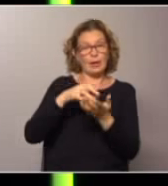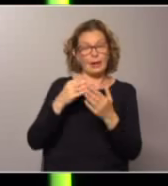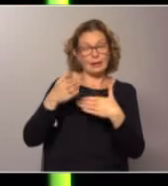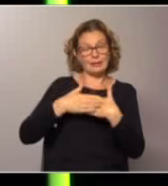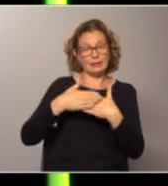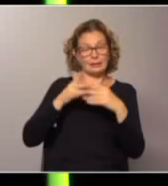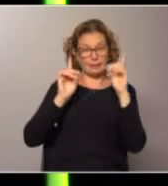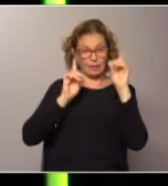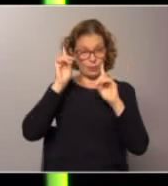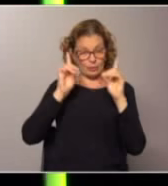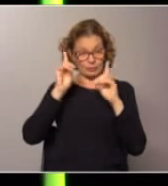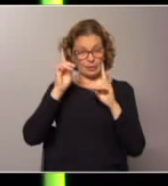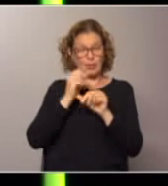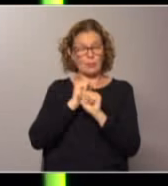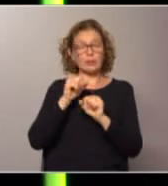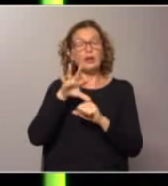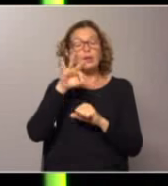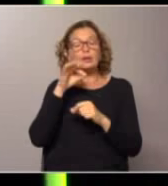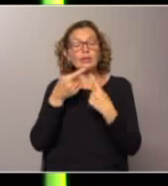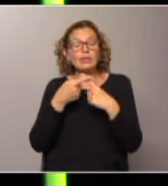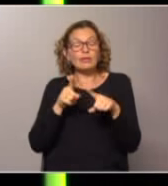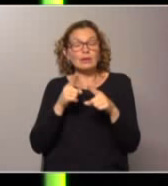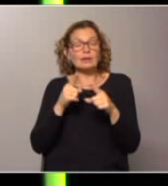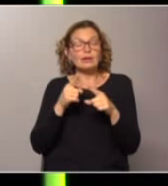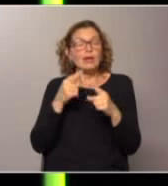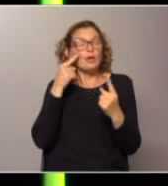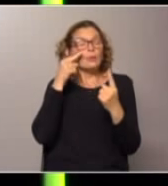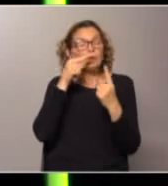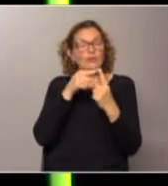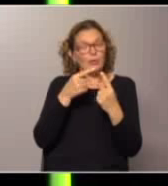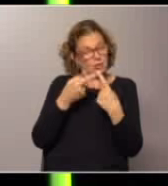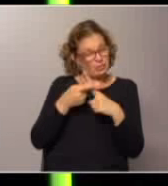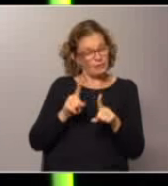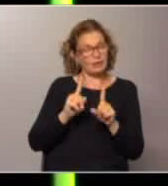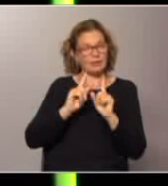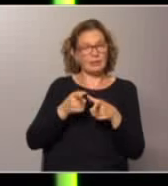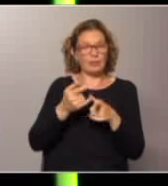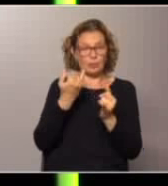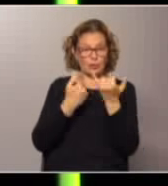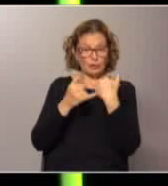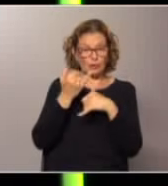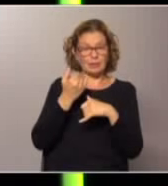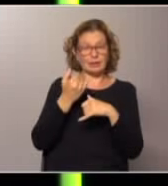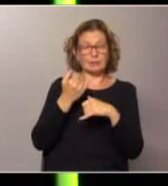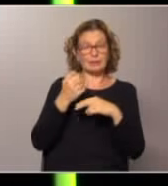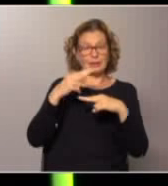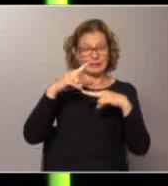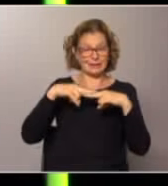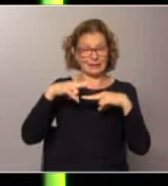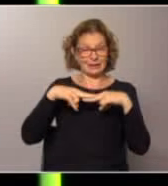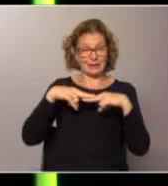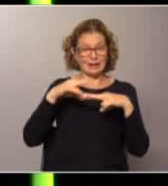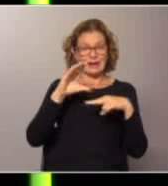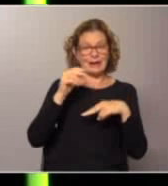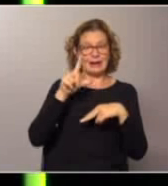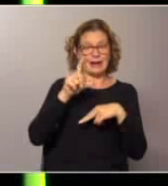a escala humana en la que puedes encontrar opciones distintas y con un enfoque bien diferente pueden informarse más en www de punto clave